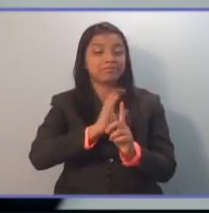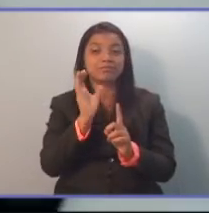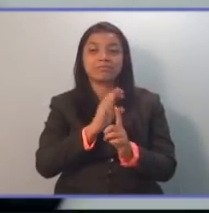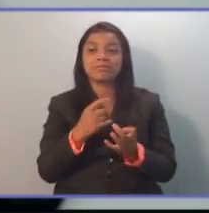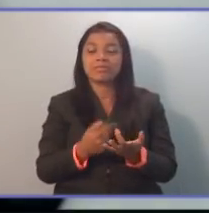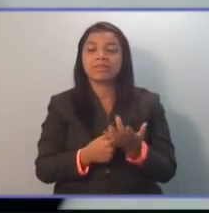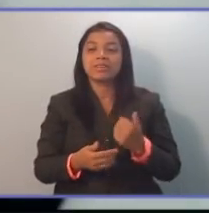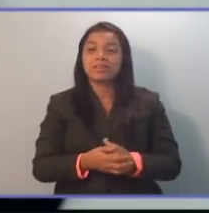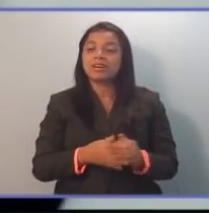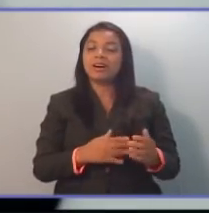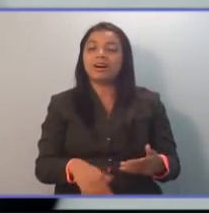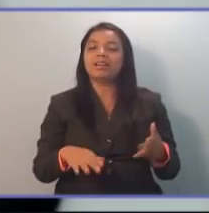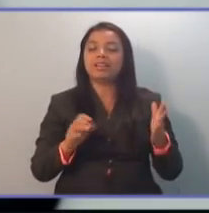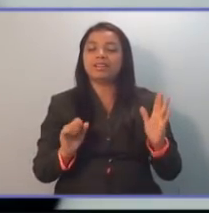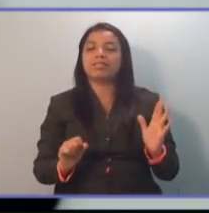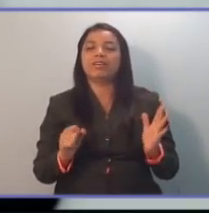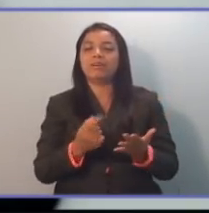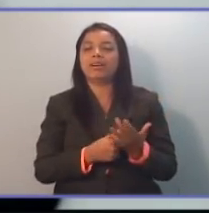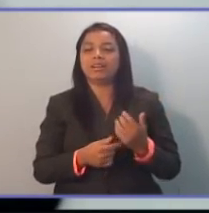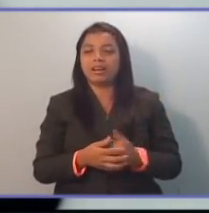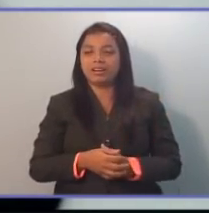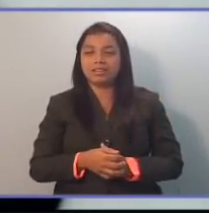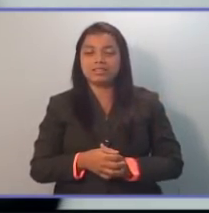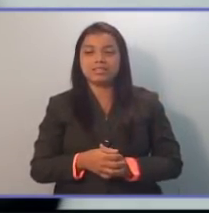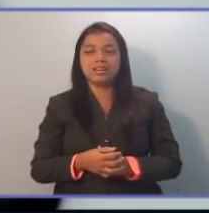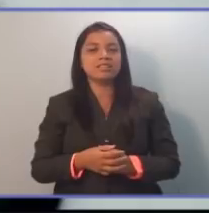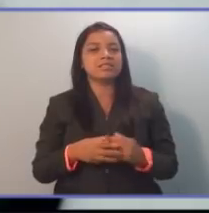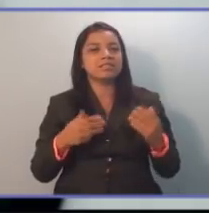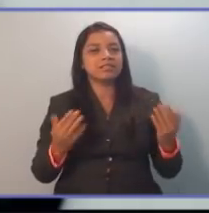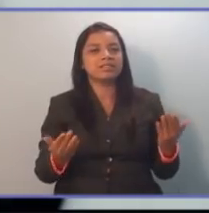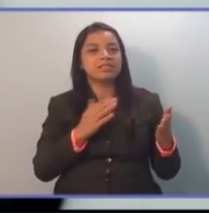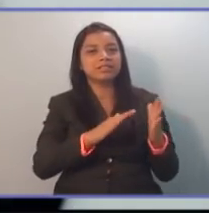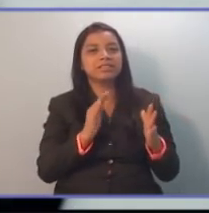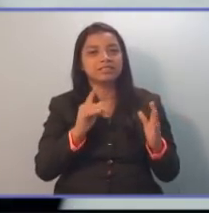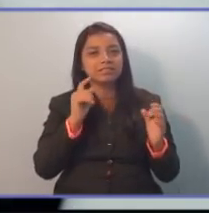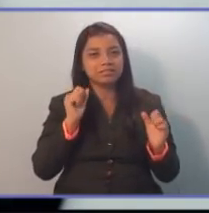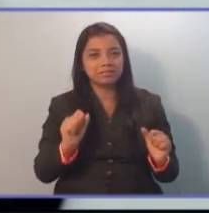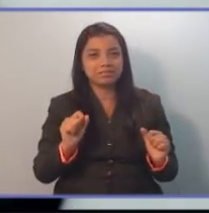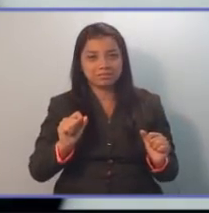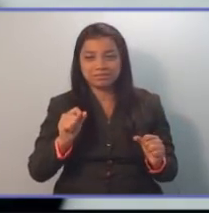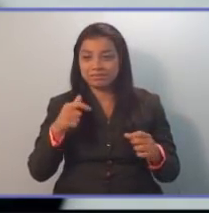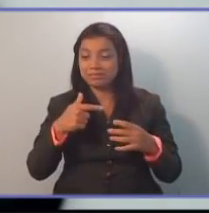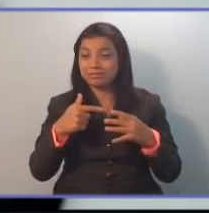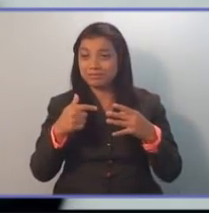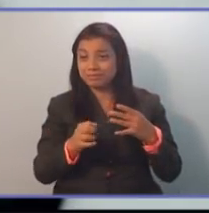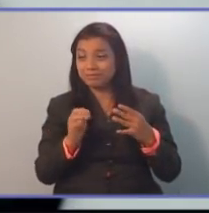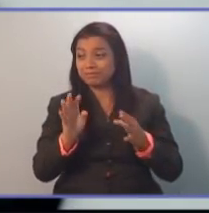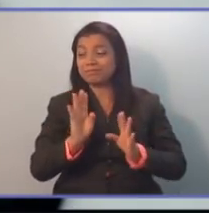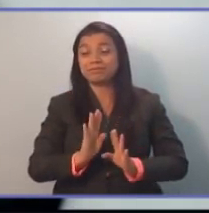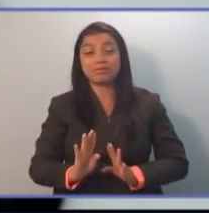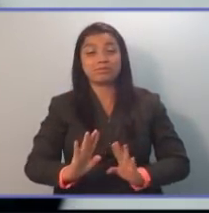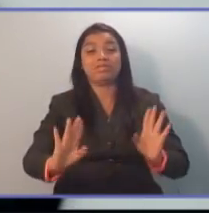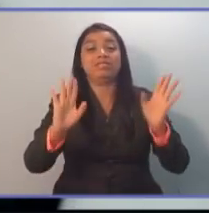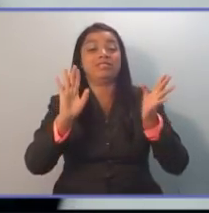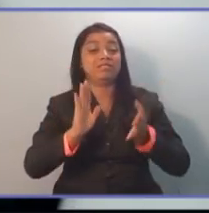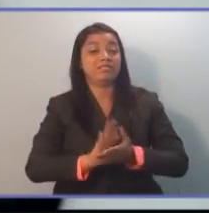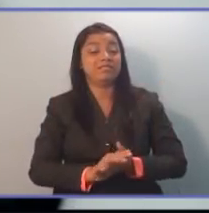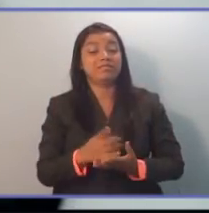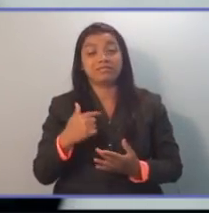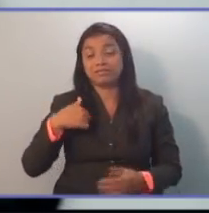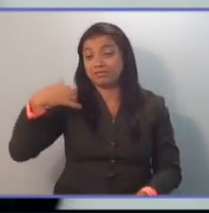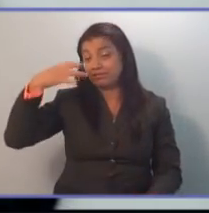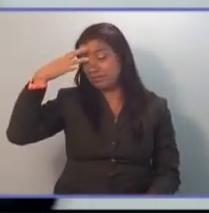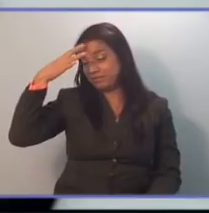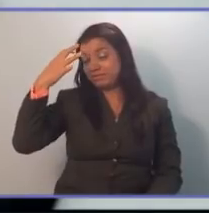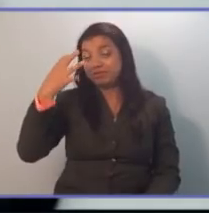fuera no apropiada, ahí hubiese salido. Afortunadamente, creo yo,